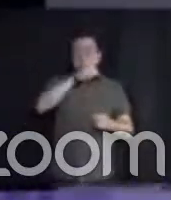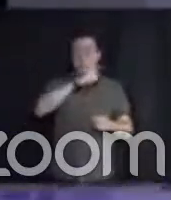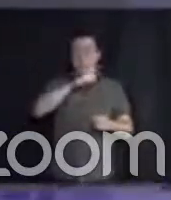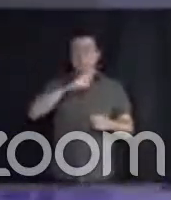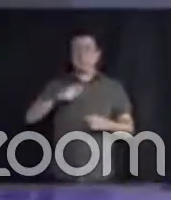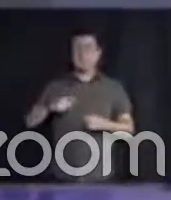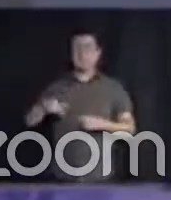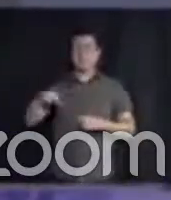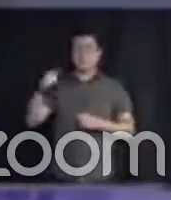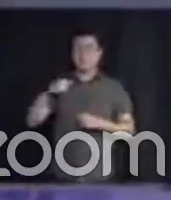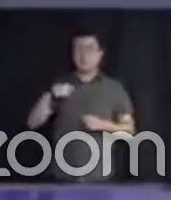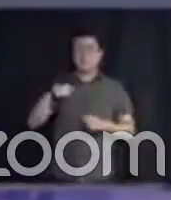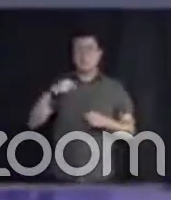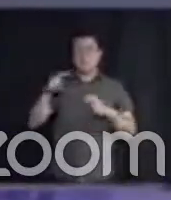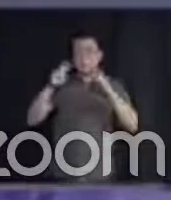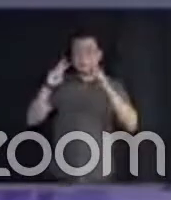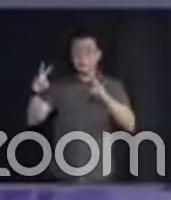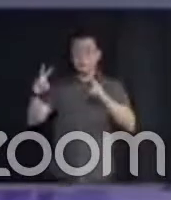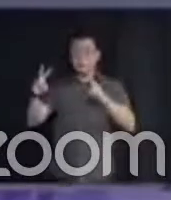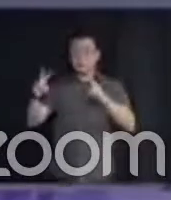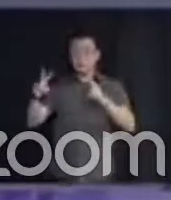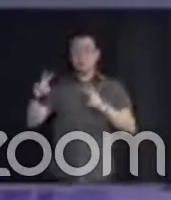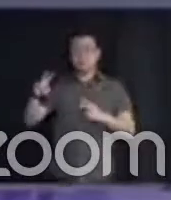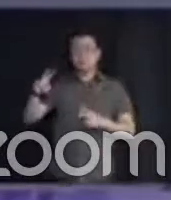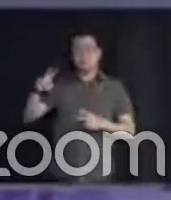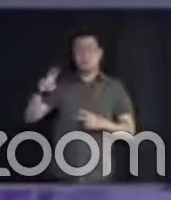porque he visto que